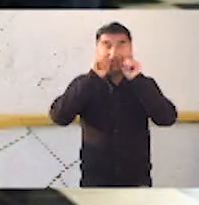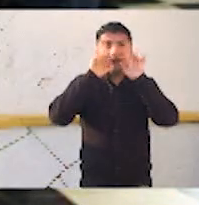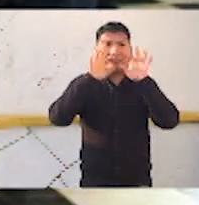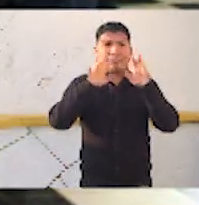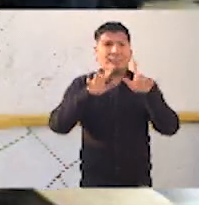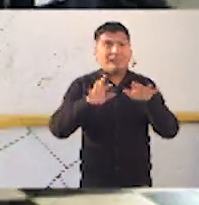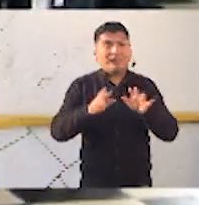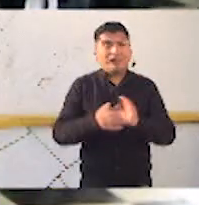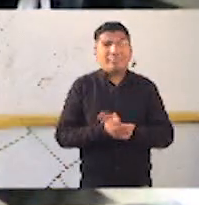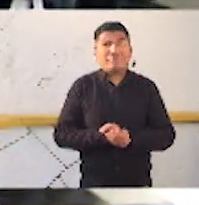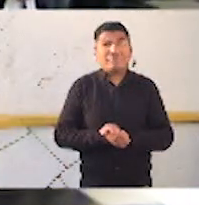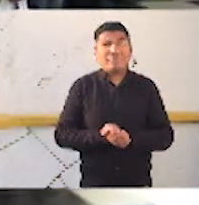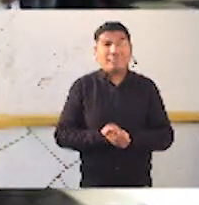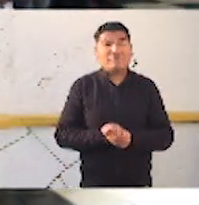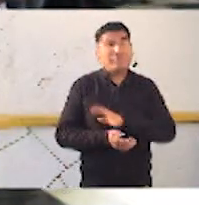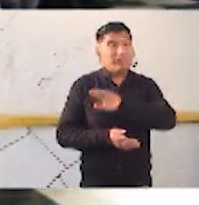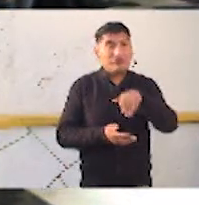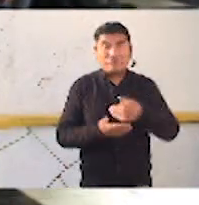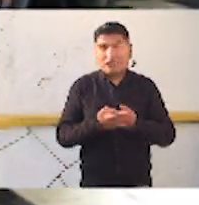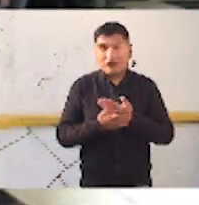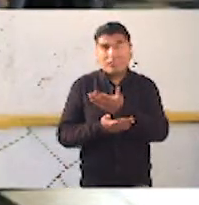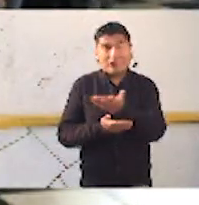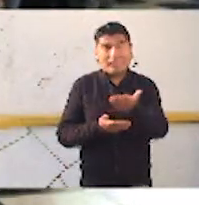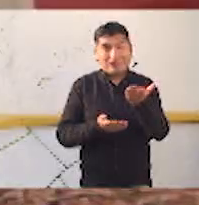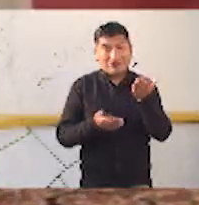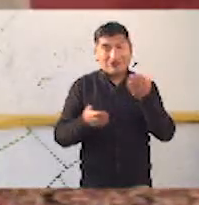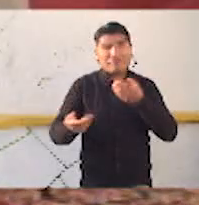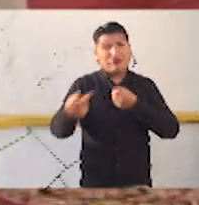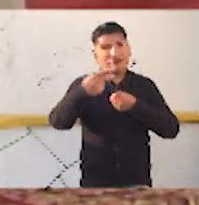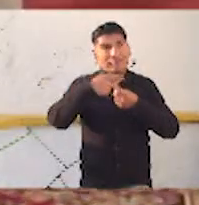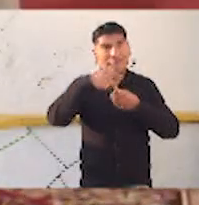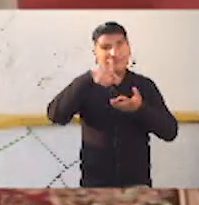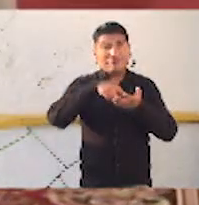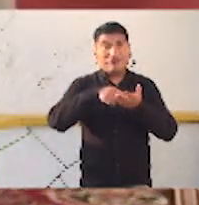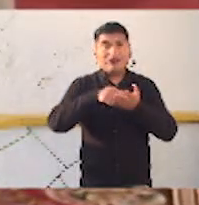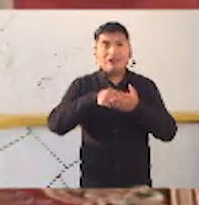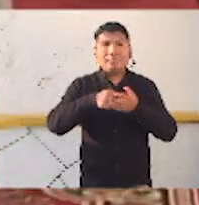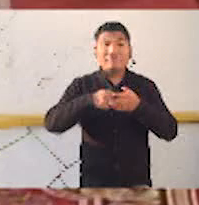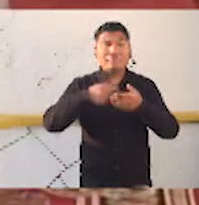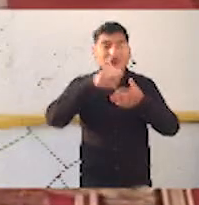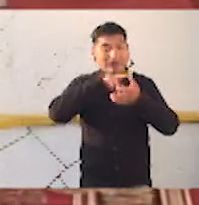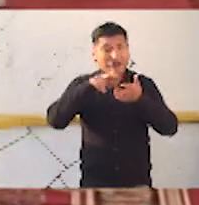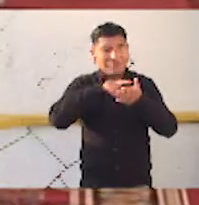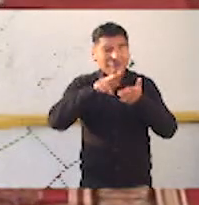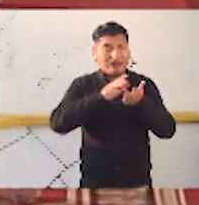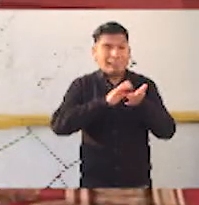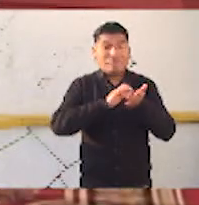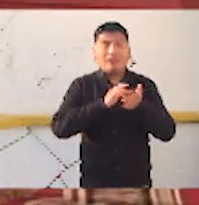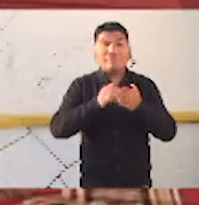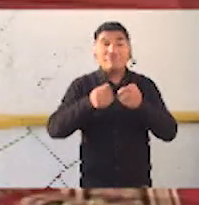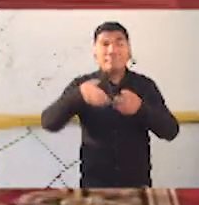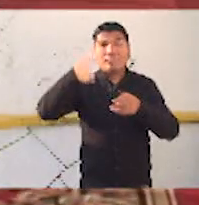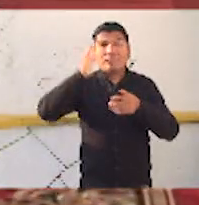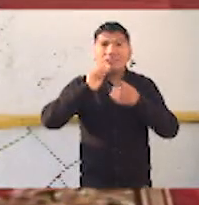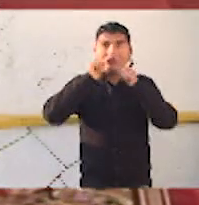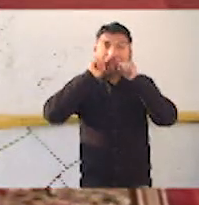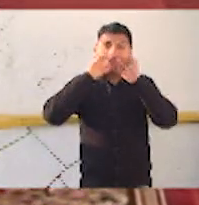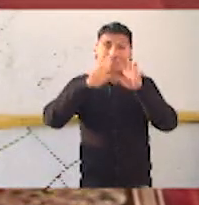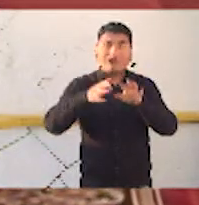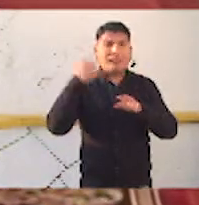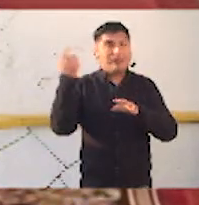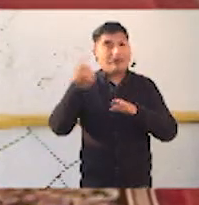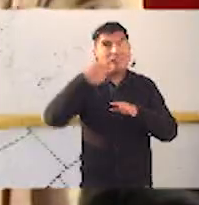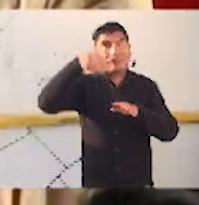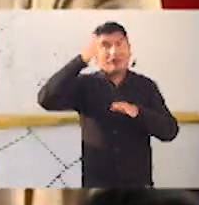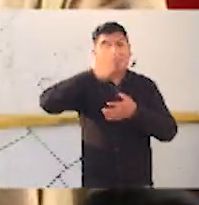bendición. Sobre todos ustedes que han participado de esta solemne liturgia, les bendiga y les acompañe siempre